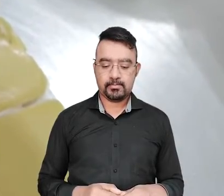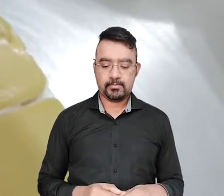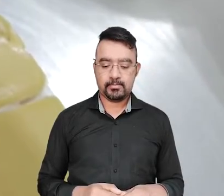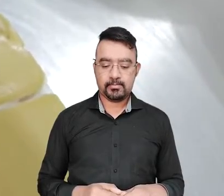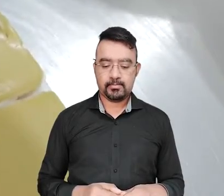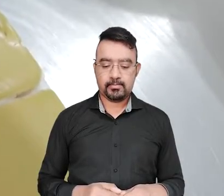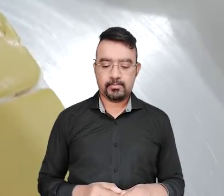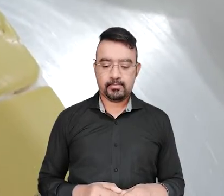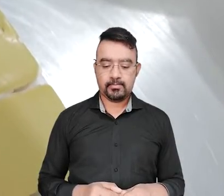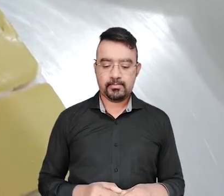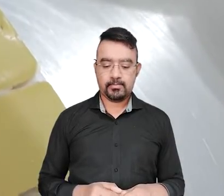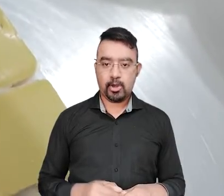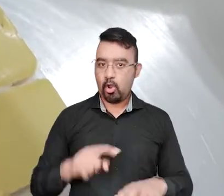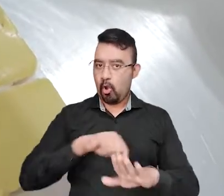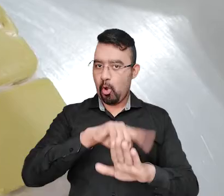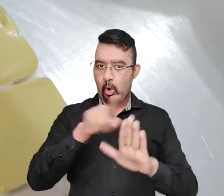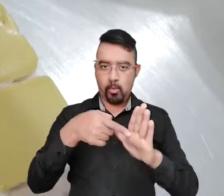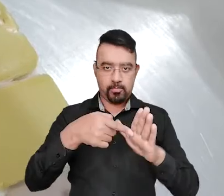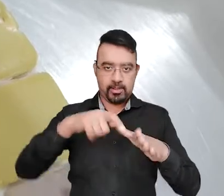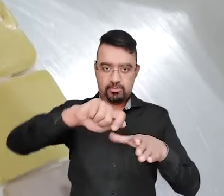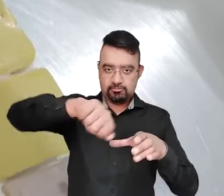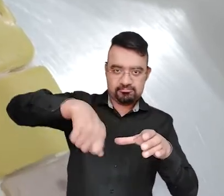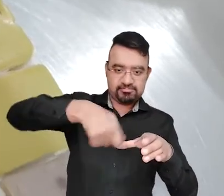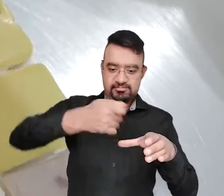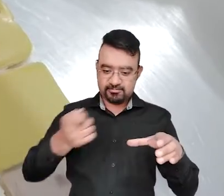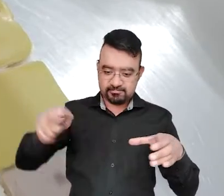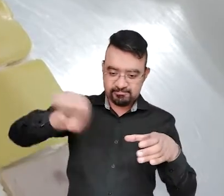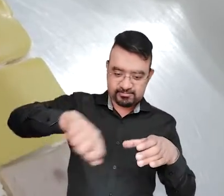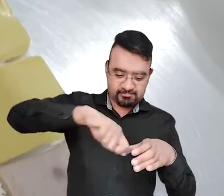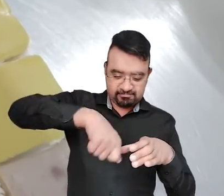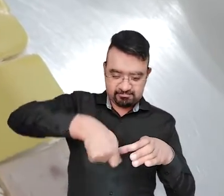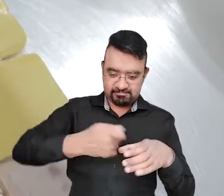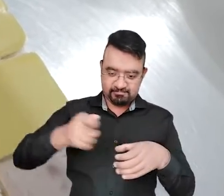Vamos a terminar de incorporar el resto de queso crema.